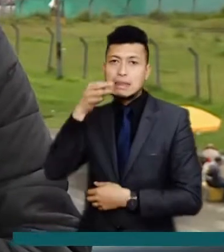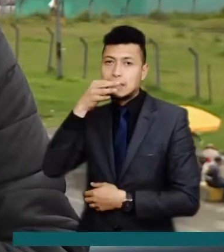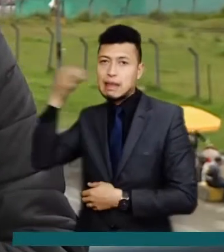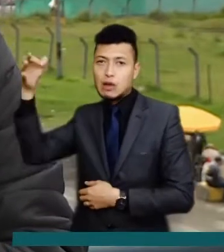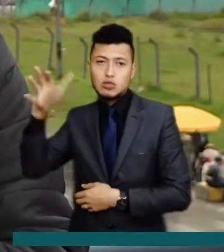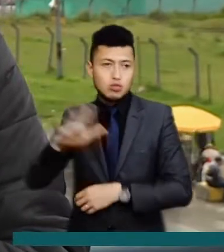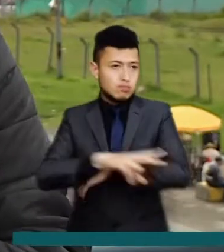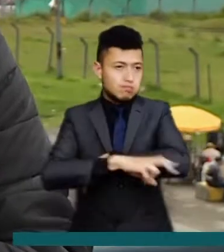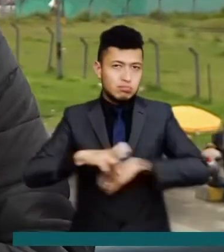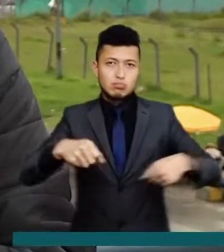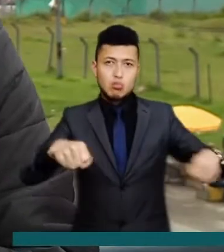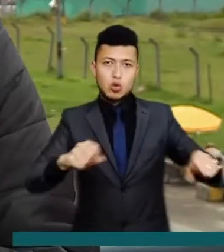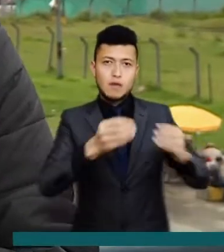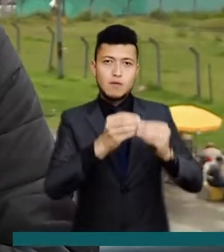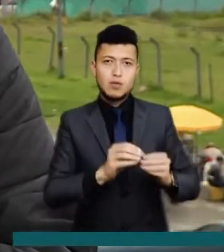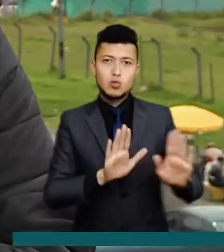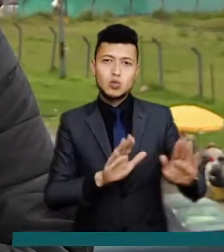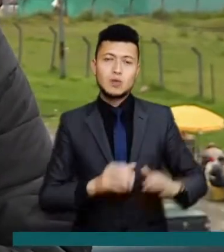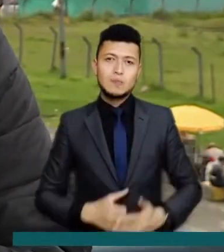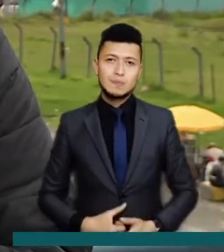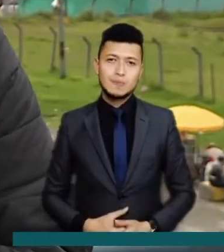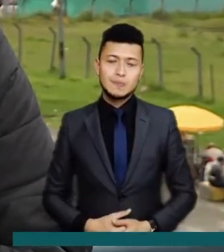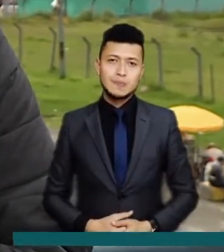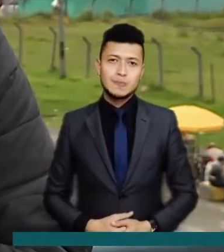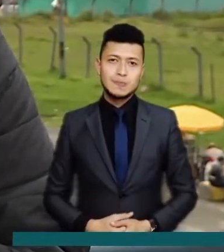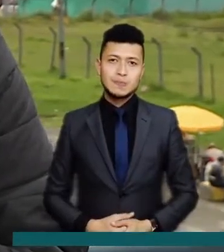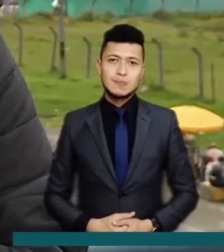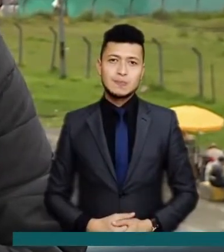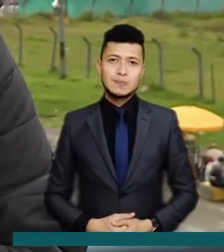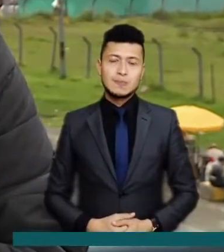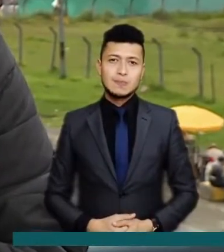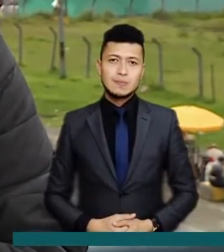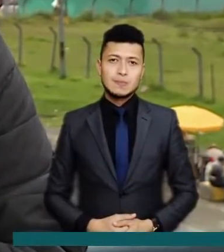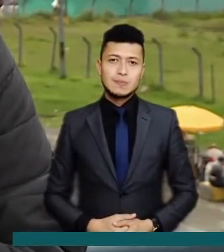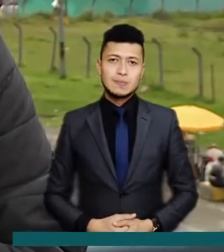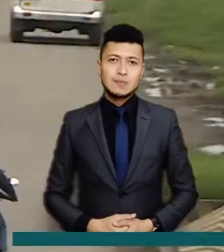denuncias de hurto a este tipo de automotor.